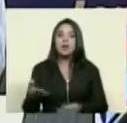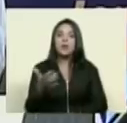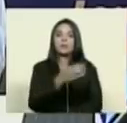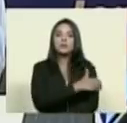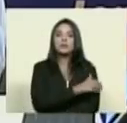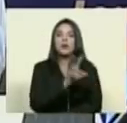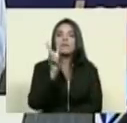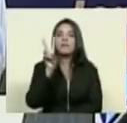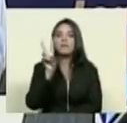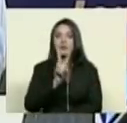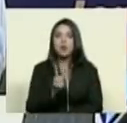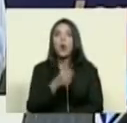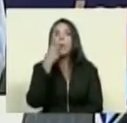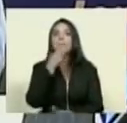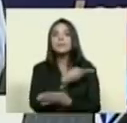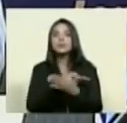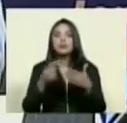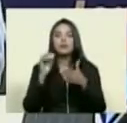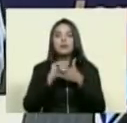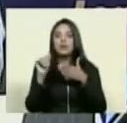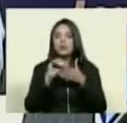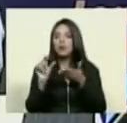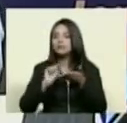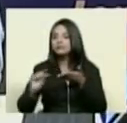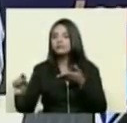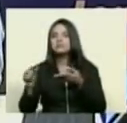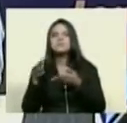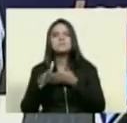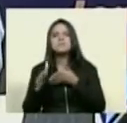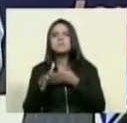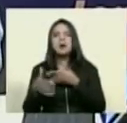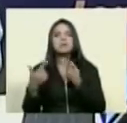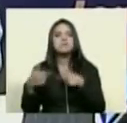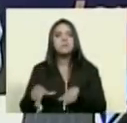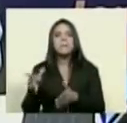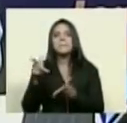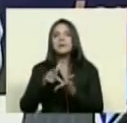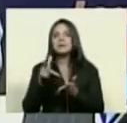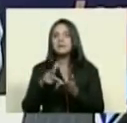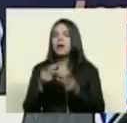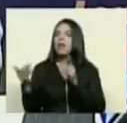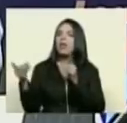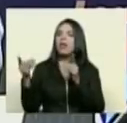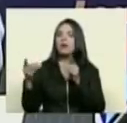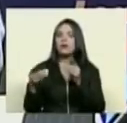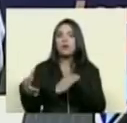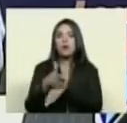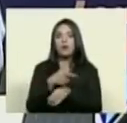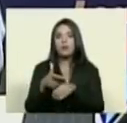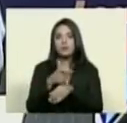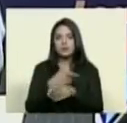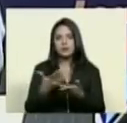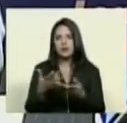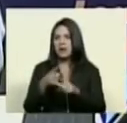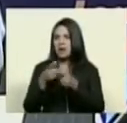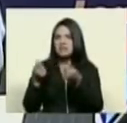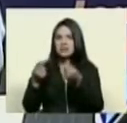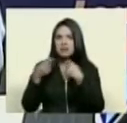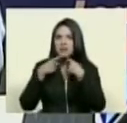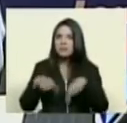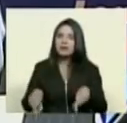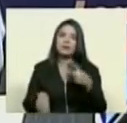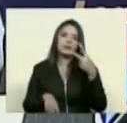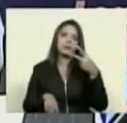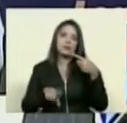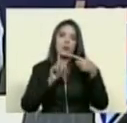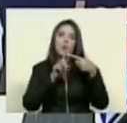venezolana un millón de dólares para que negociaran y participaran en el diálogo con el gobierno? Por cierto, esos reales se perdieron. Dos cosas sobre